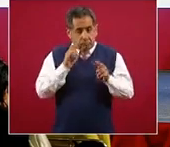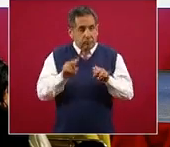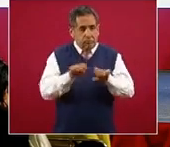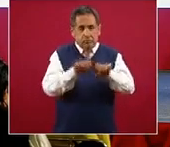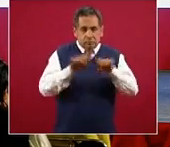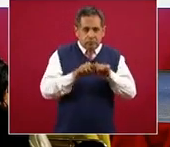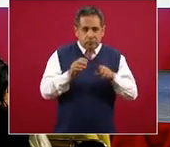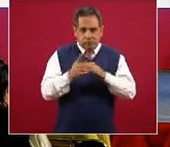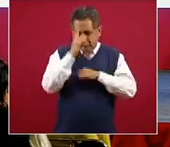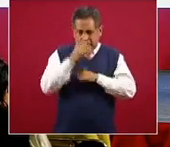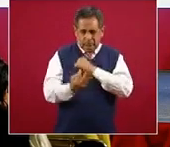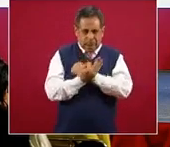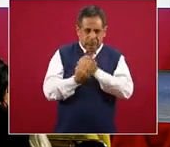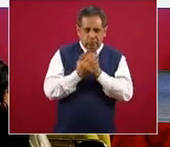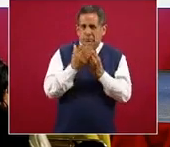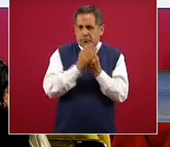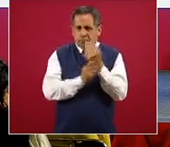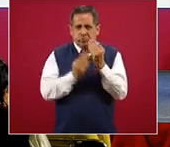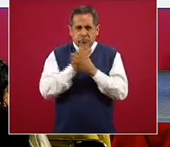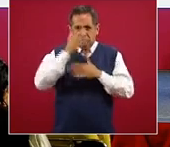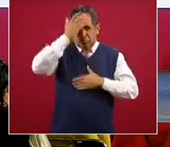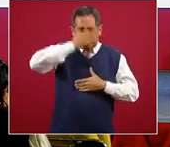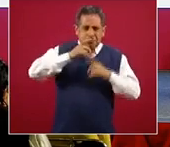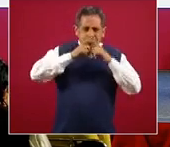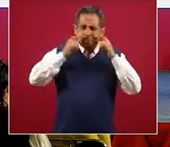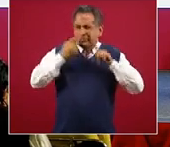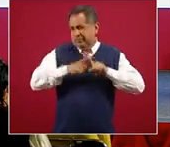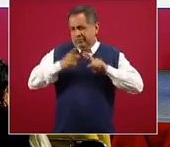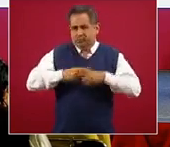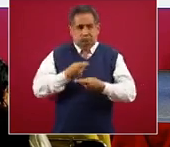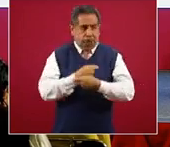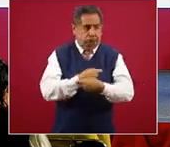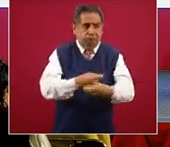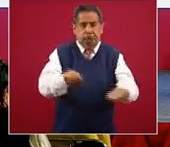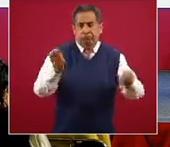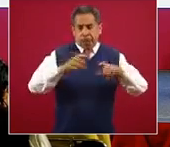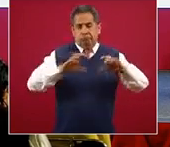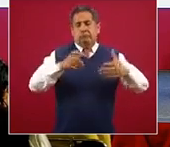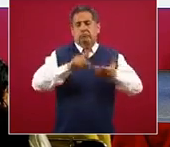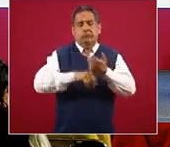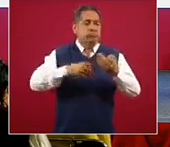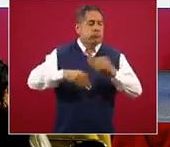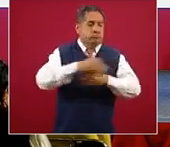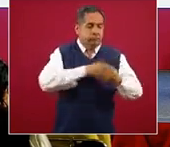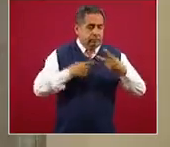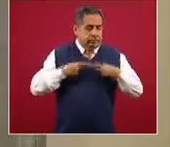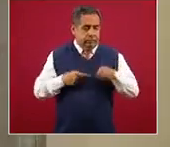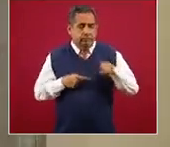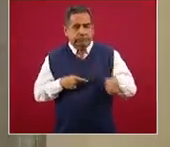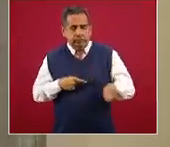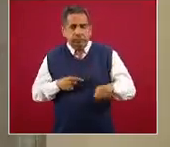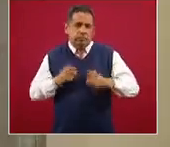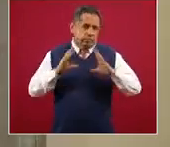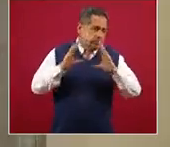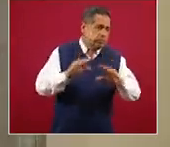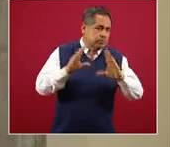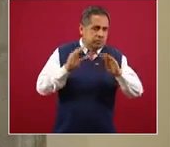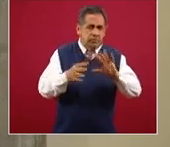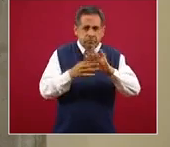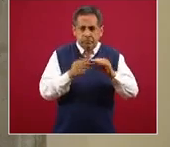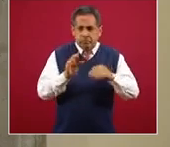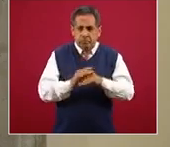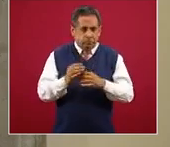de protección personal que hemos distribuido con los trabajadores, más la capacitación que tuvieron,